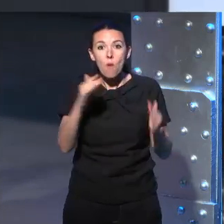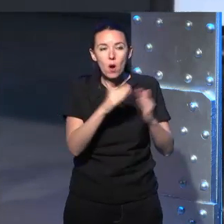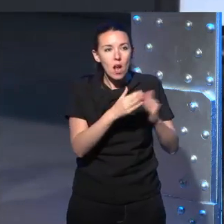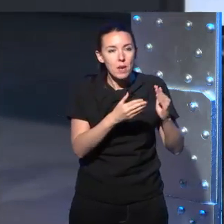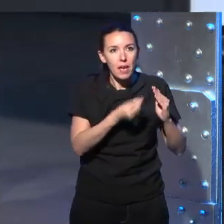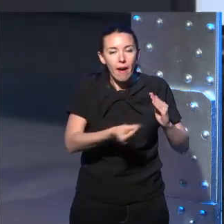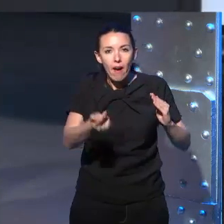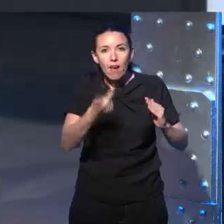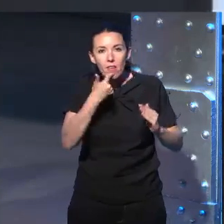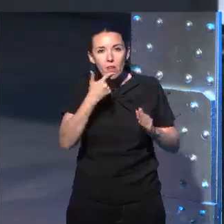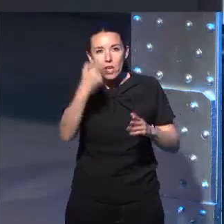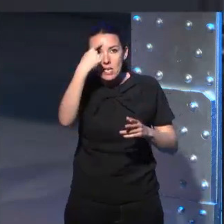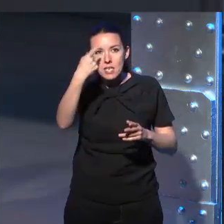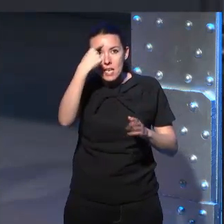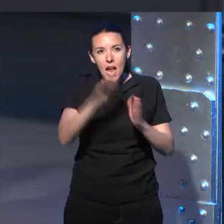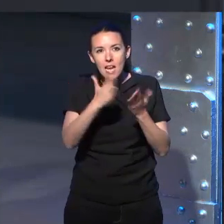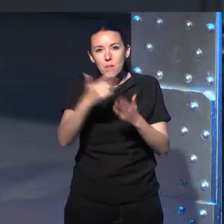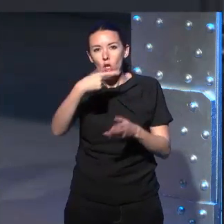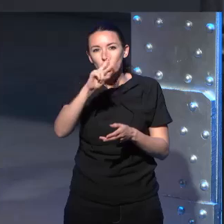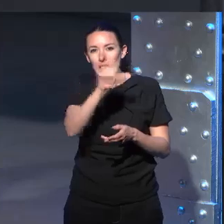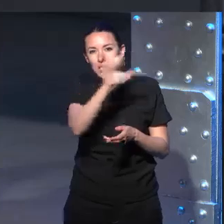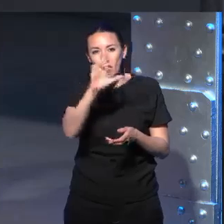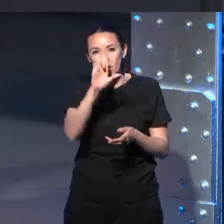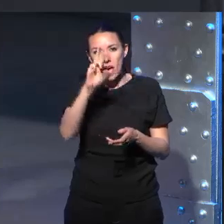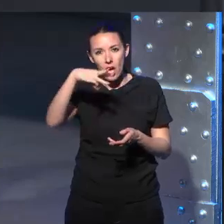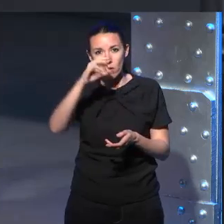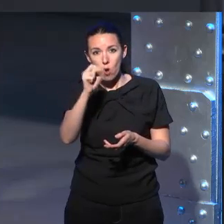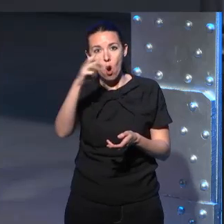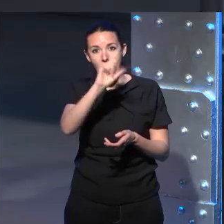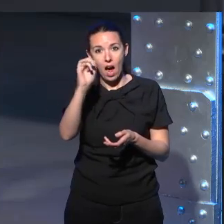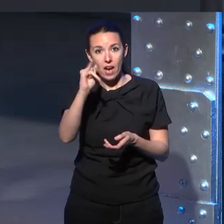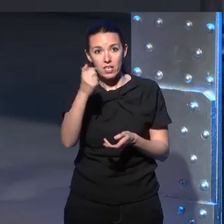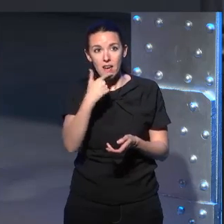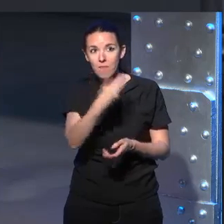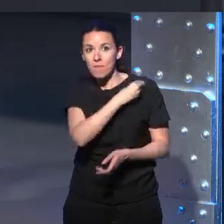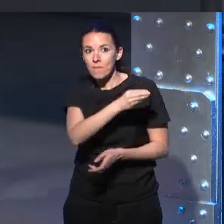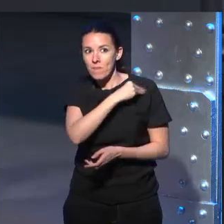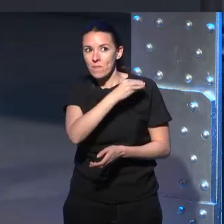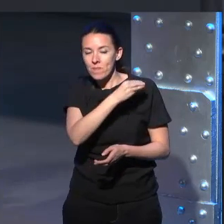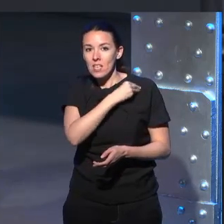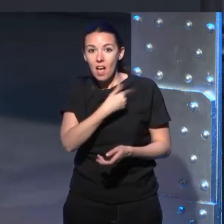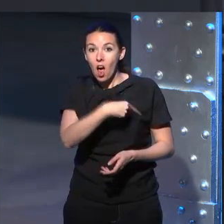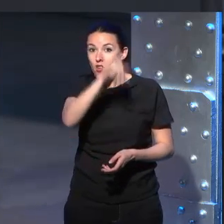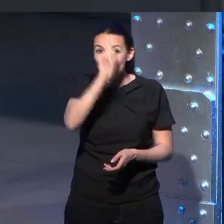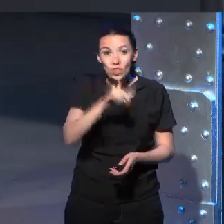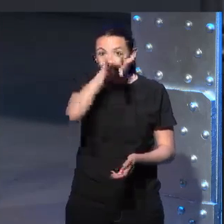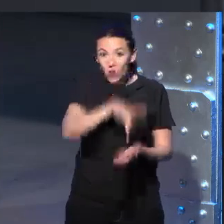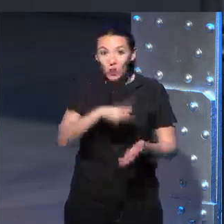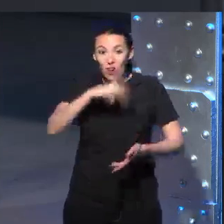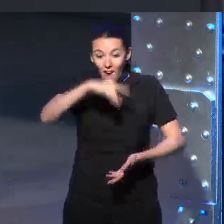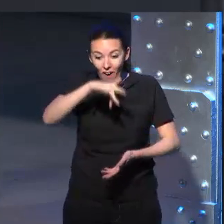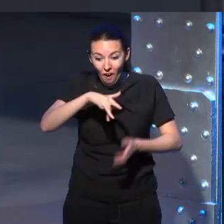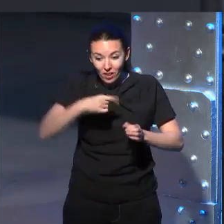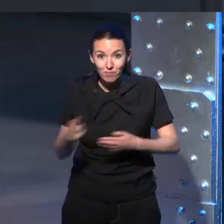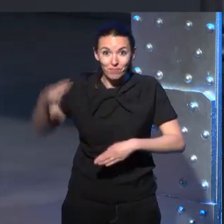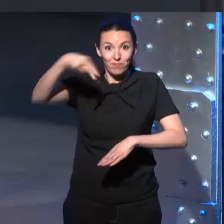unas vocecitas que eran los libros de Guillermo Arriaga que había en mi casa que me decían llévanos, llévanos. Ellos ni yo sabíamos que teníamos que salir hoy al